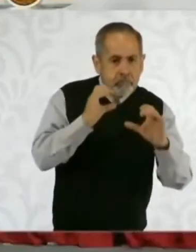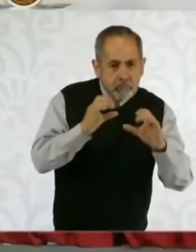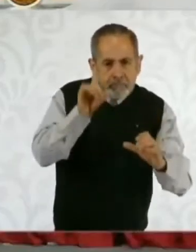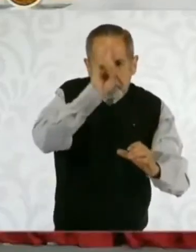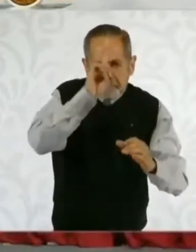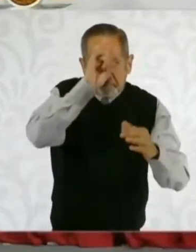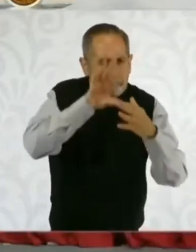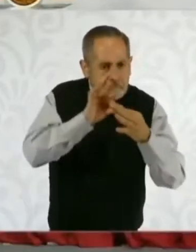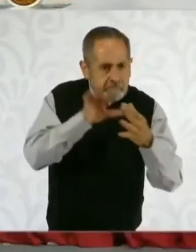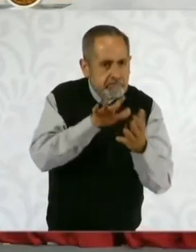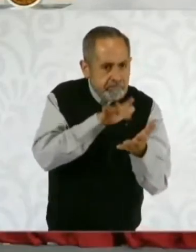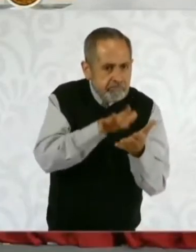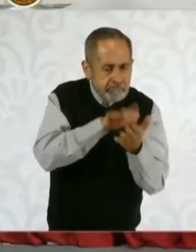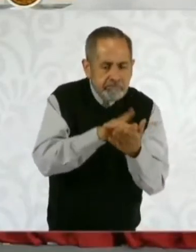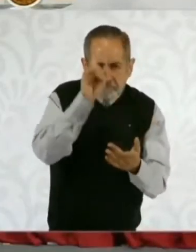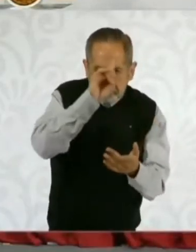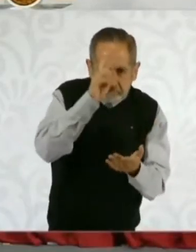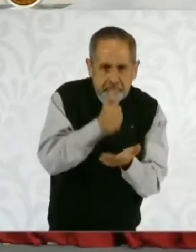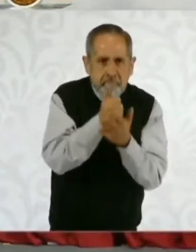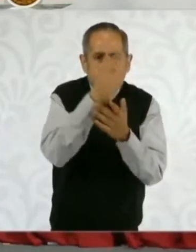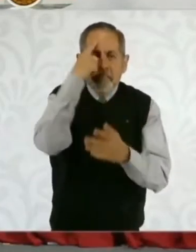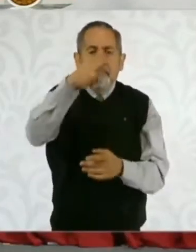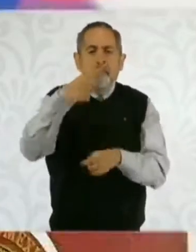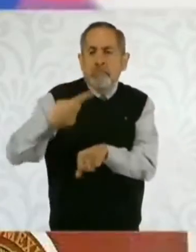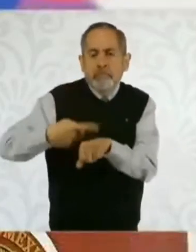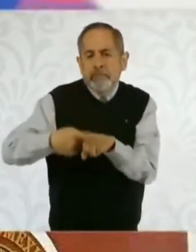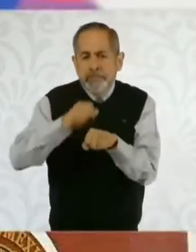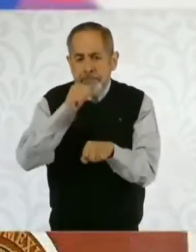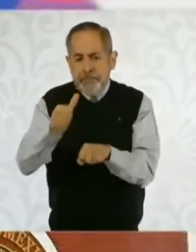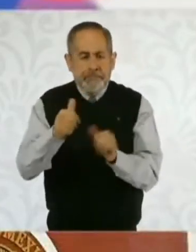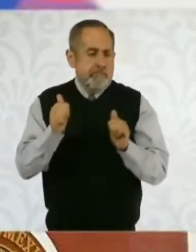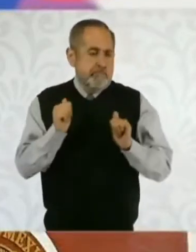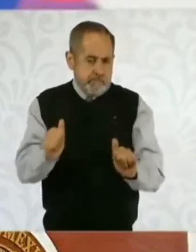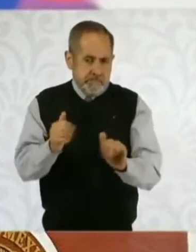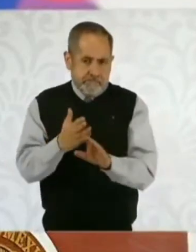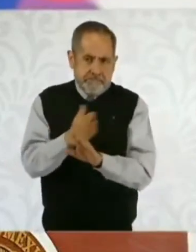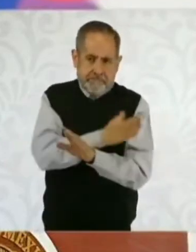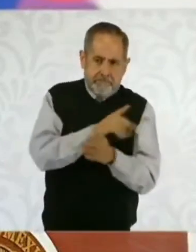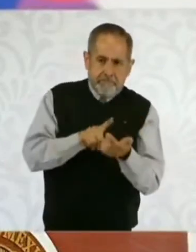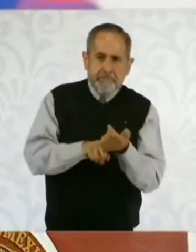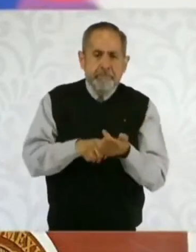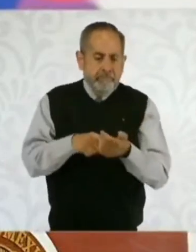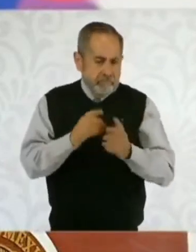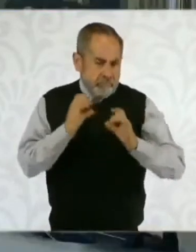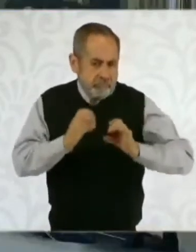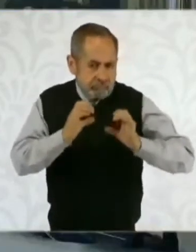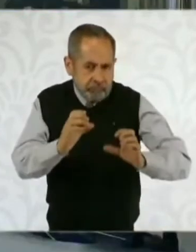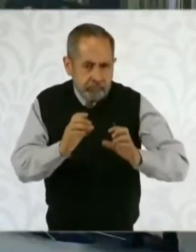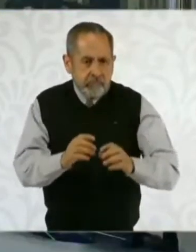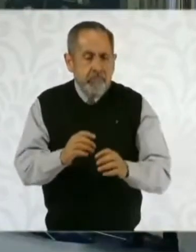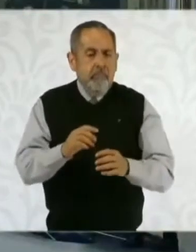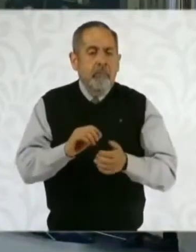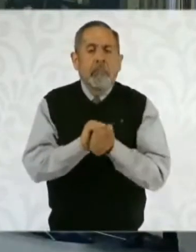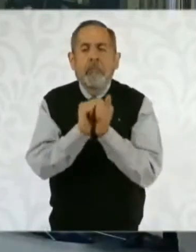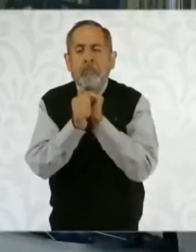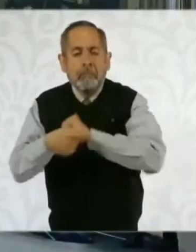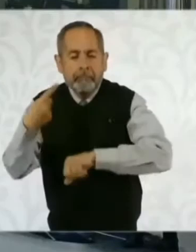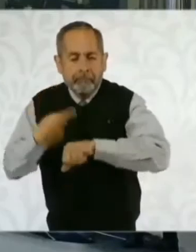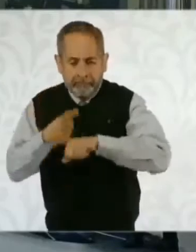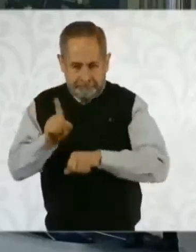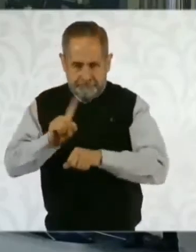para fortalecer sobre todo esta parte que es fundamental para evitar el desarrollo de